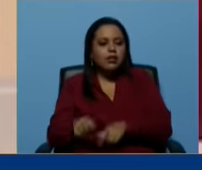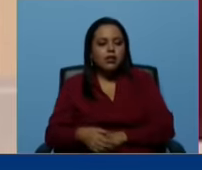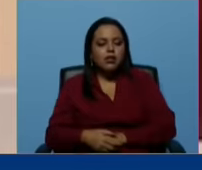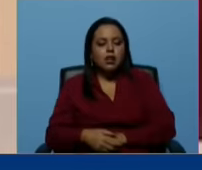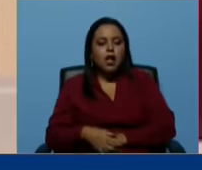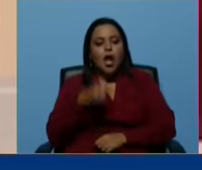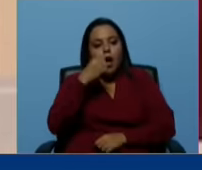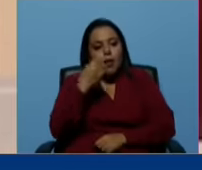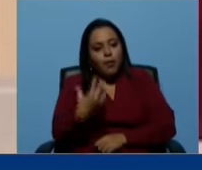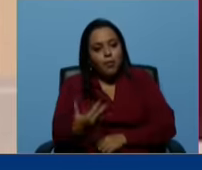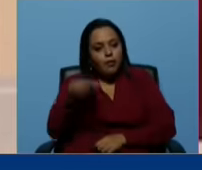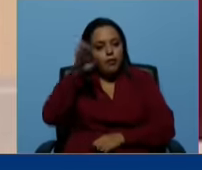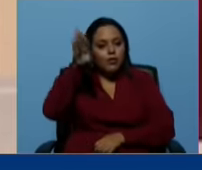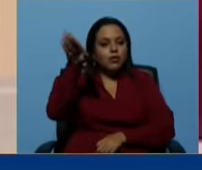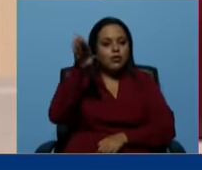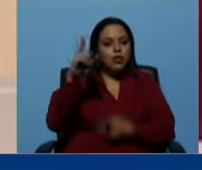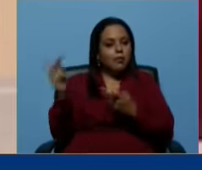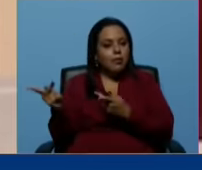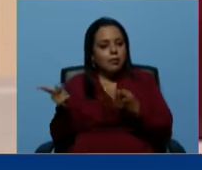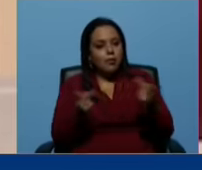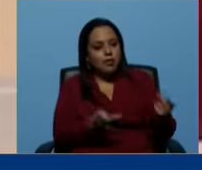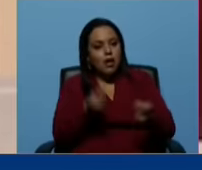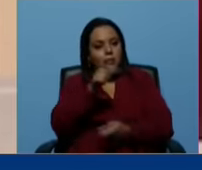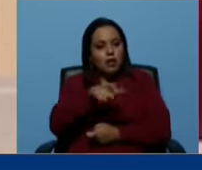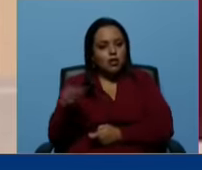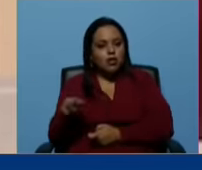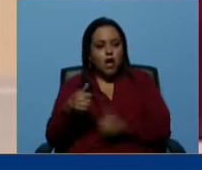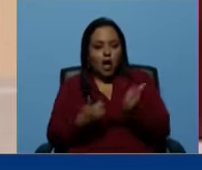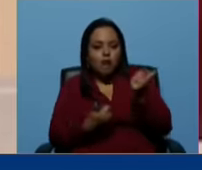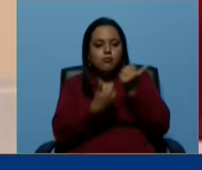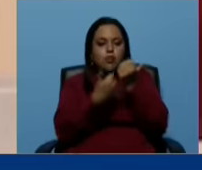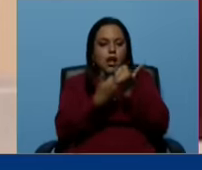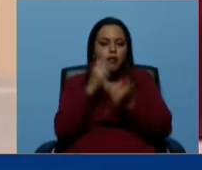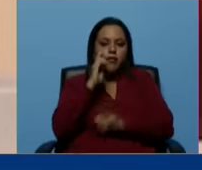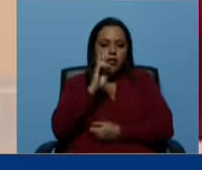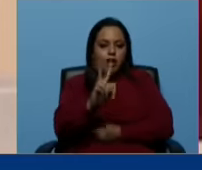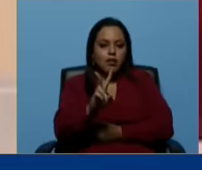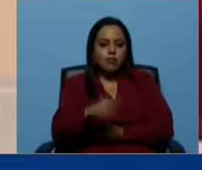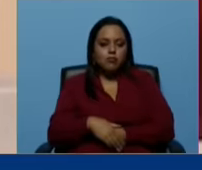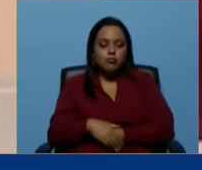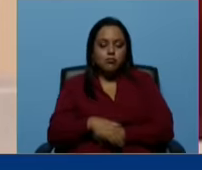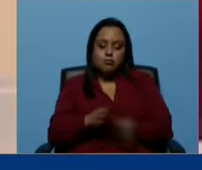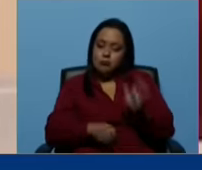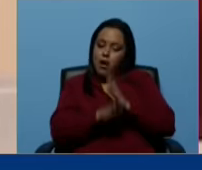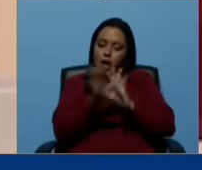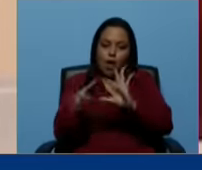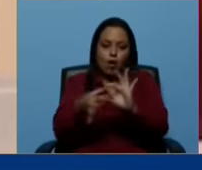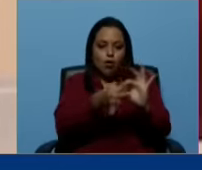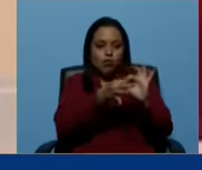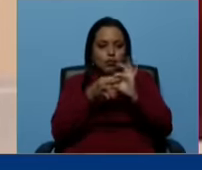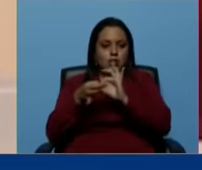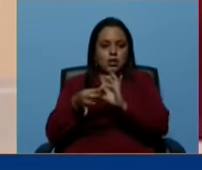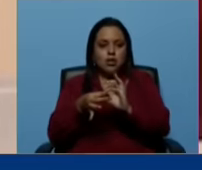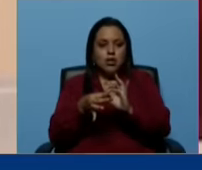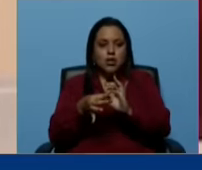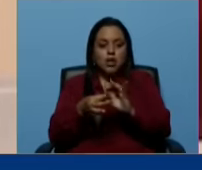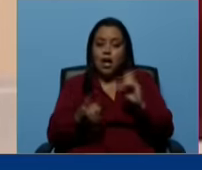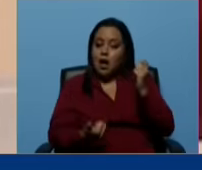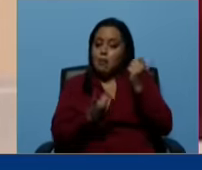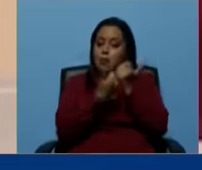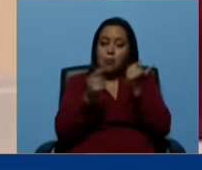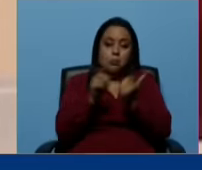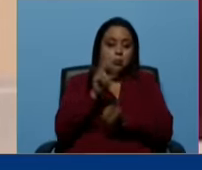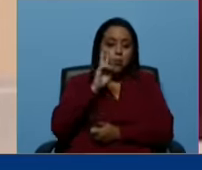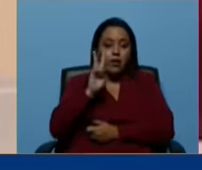bienaventurados y bienvenidos los que creyeron viendo. Vamos a unirnos, los que creímos sin ver y los